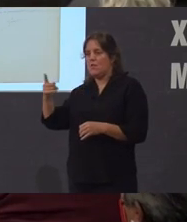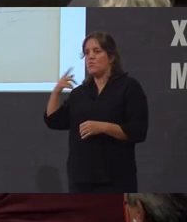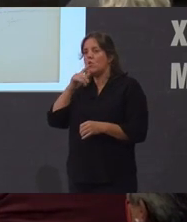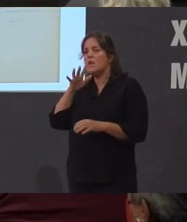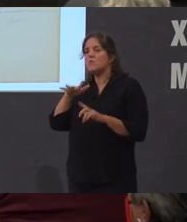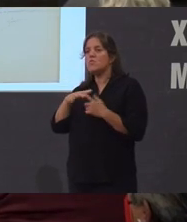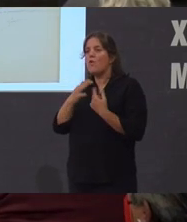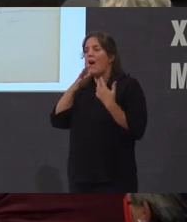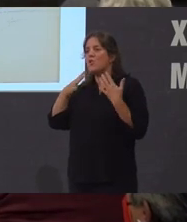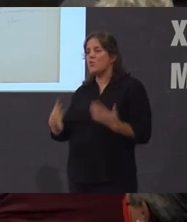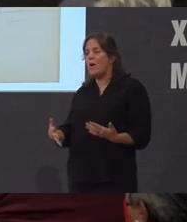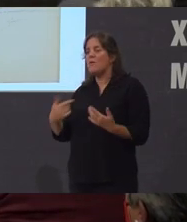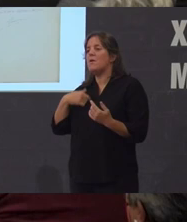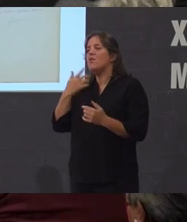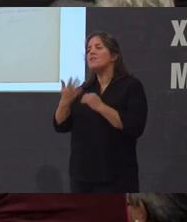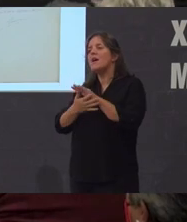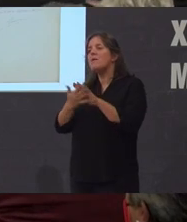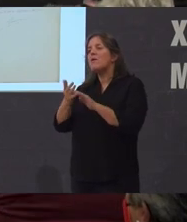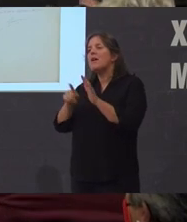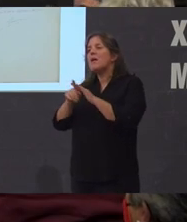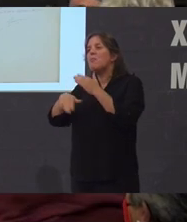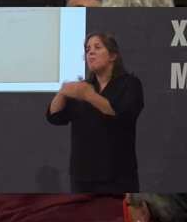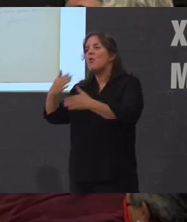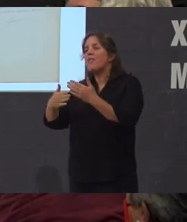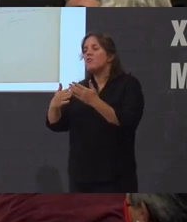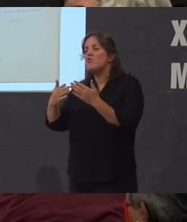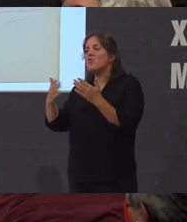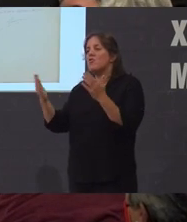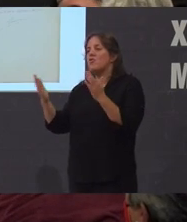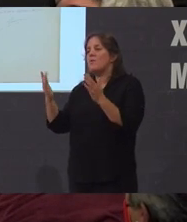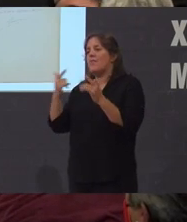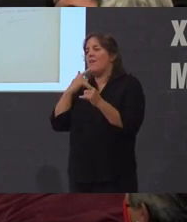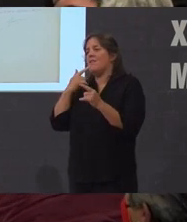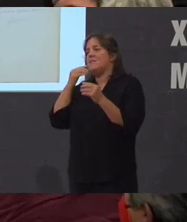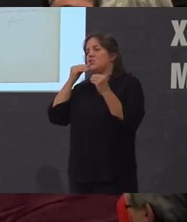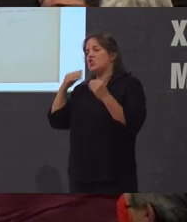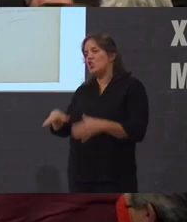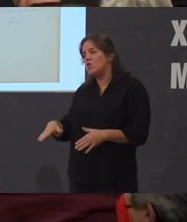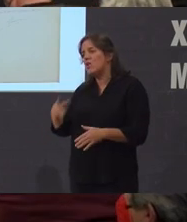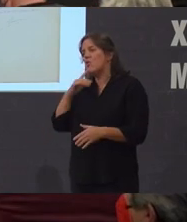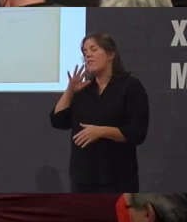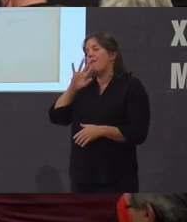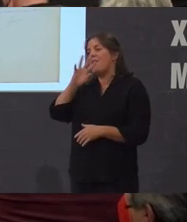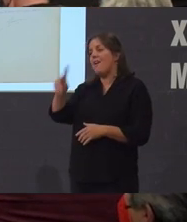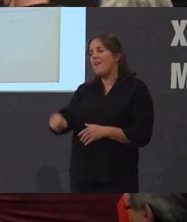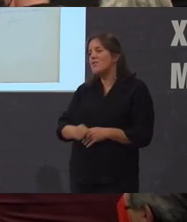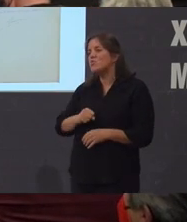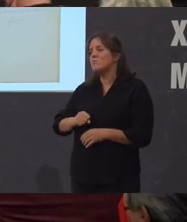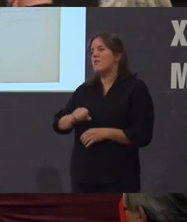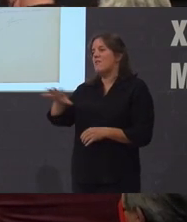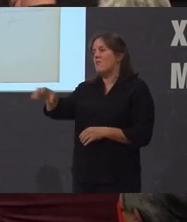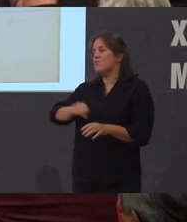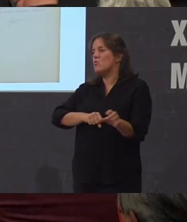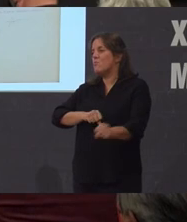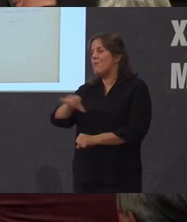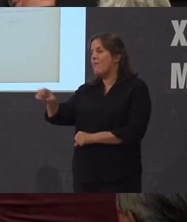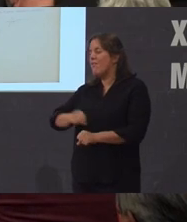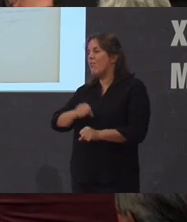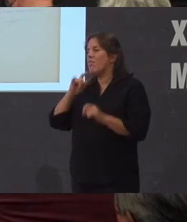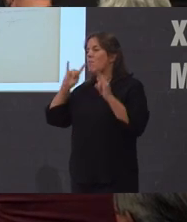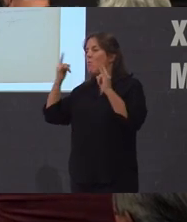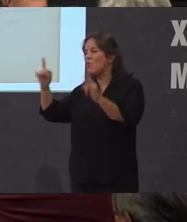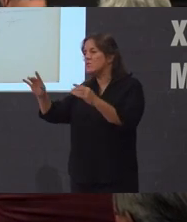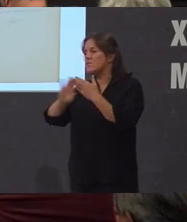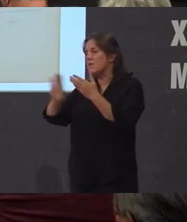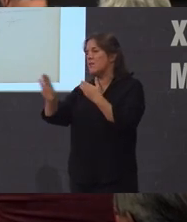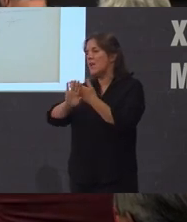proceso histórico de usurpación dos montes que eran comunales dos veciños da ciudadanía, do común da ciudadanía,